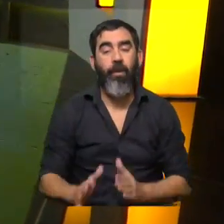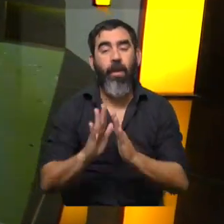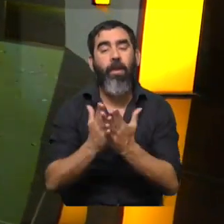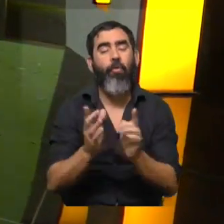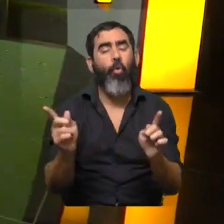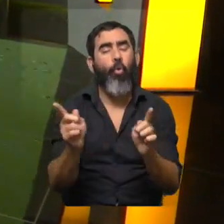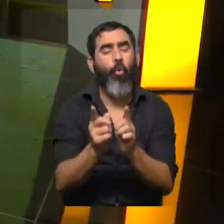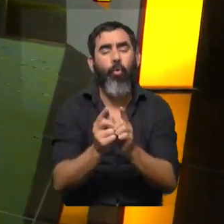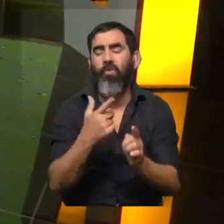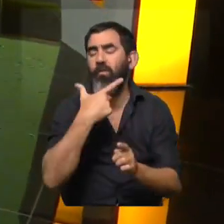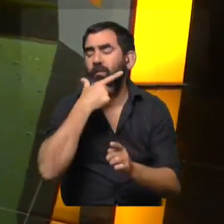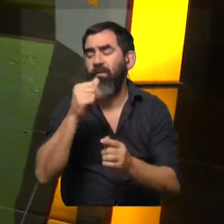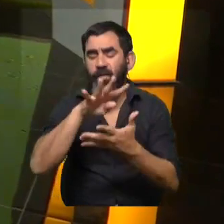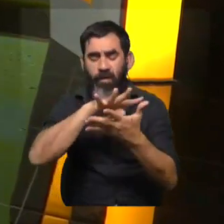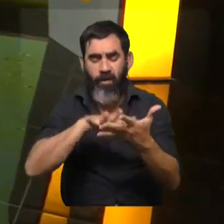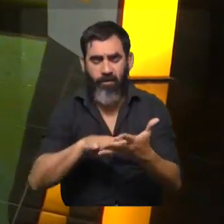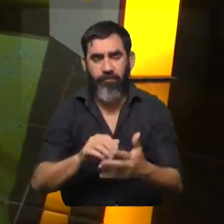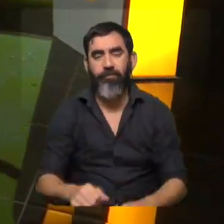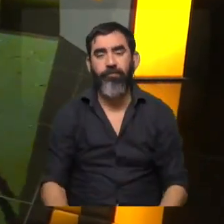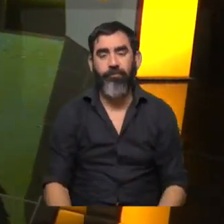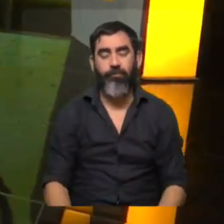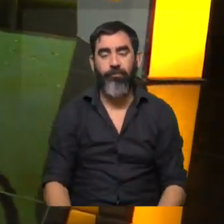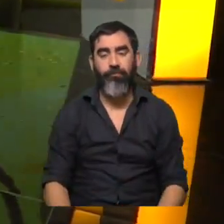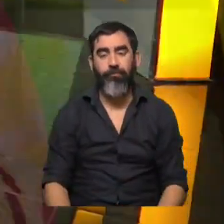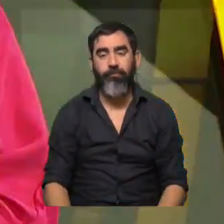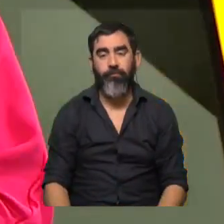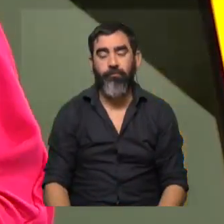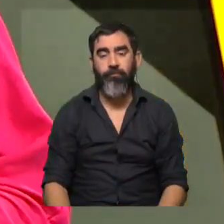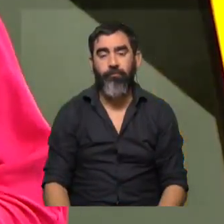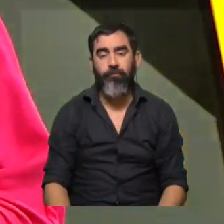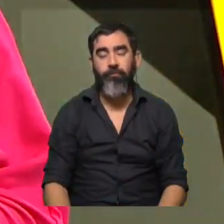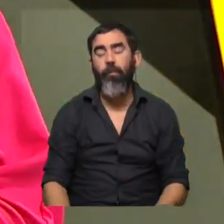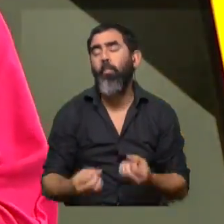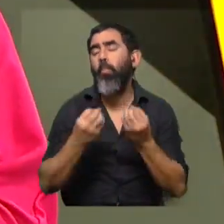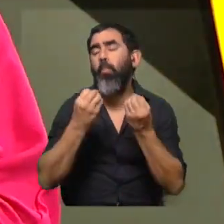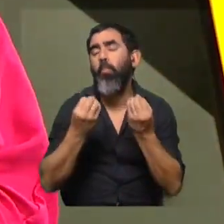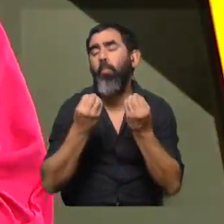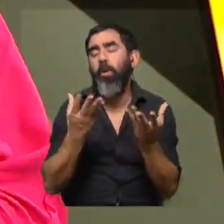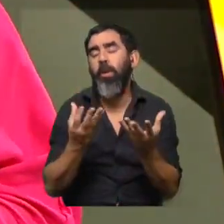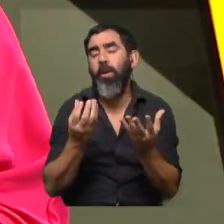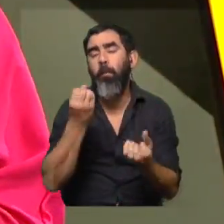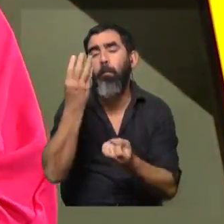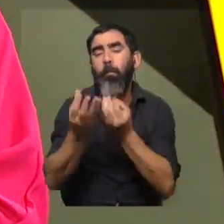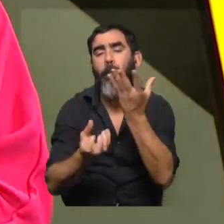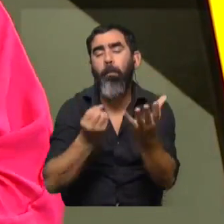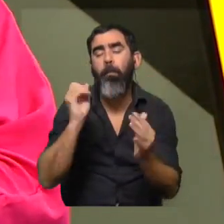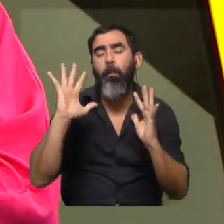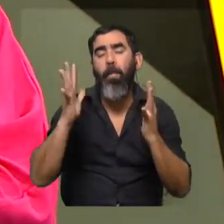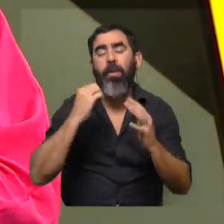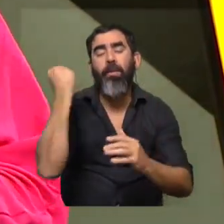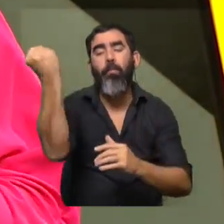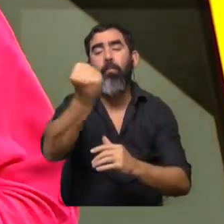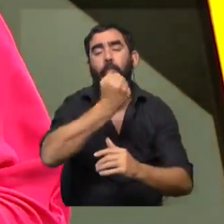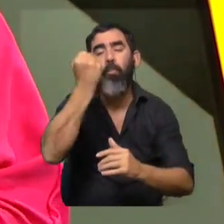es un libro sencillo, ameno, muy fácil de leer, que nos cuenta por qué las plantas son importantes en la vida, en